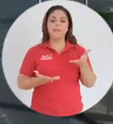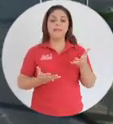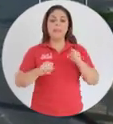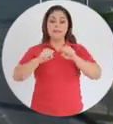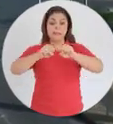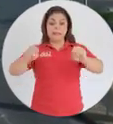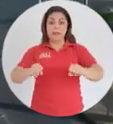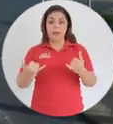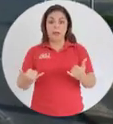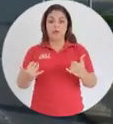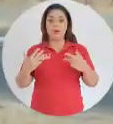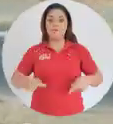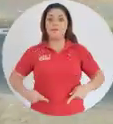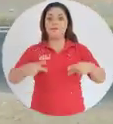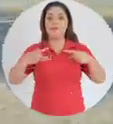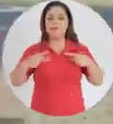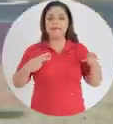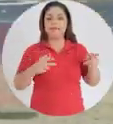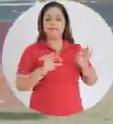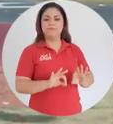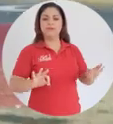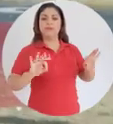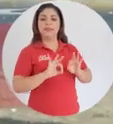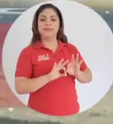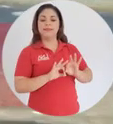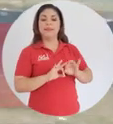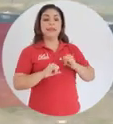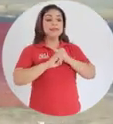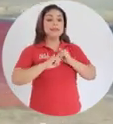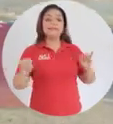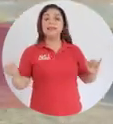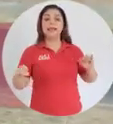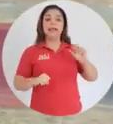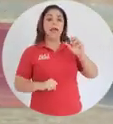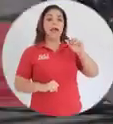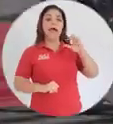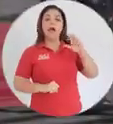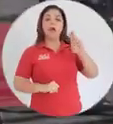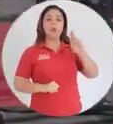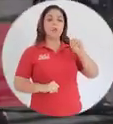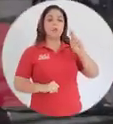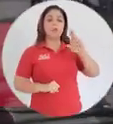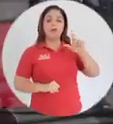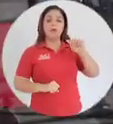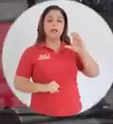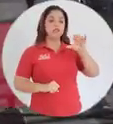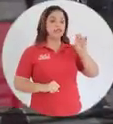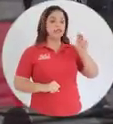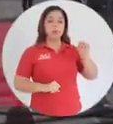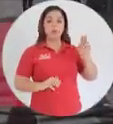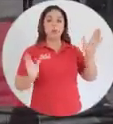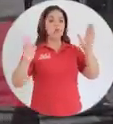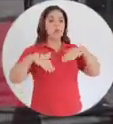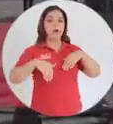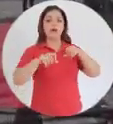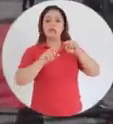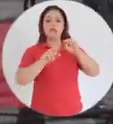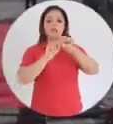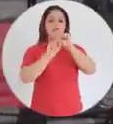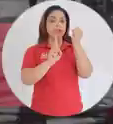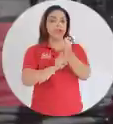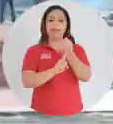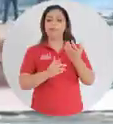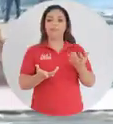vivimos, esa es vital. Sin acumulación, no hay sociedad dentro de este sistema.